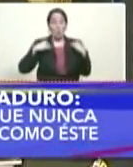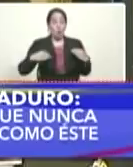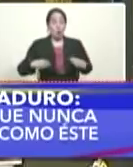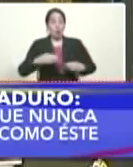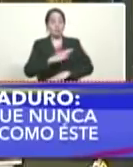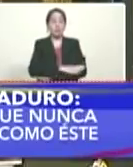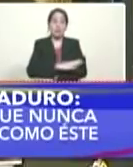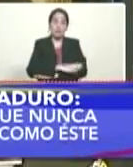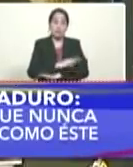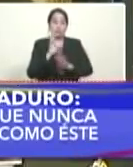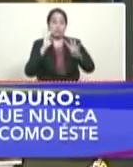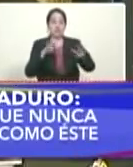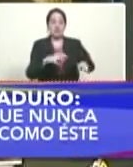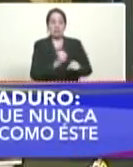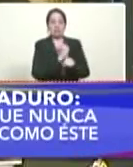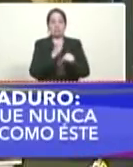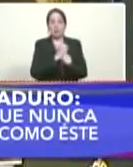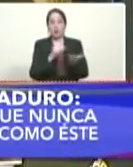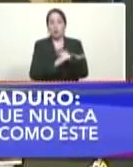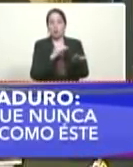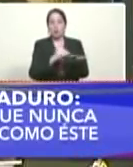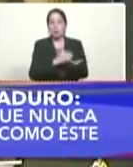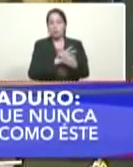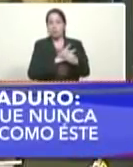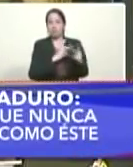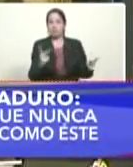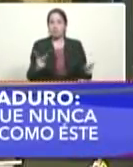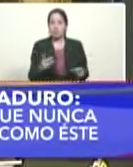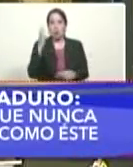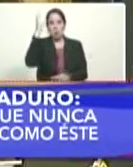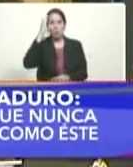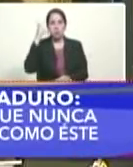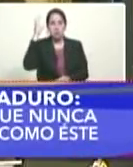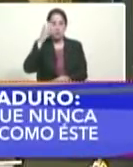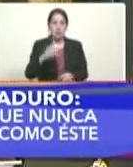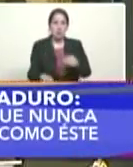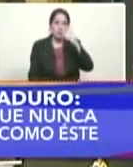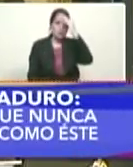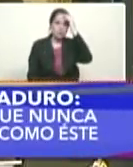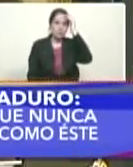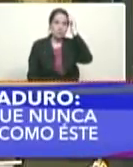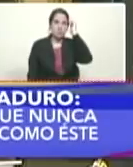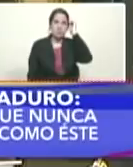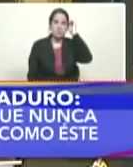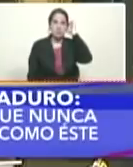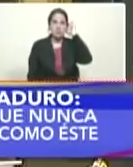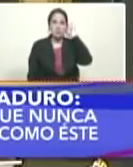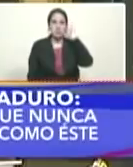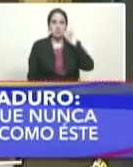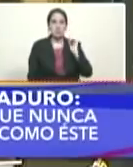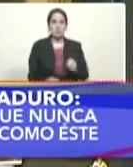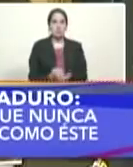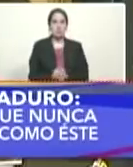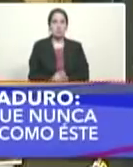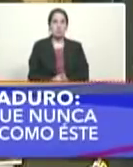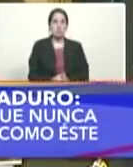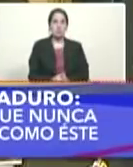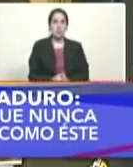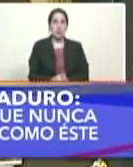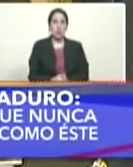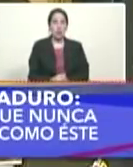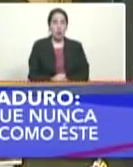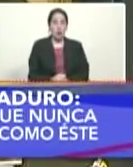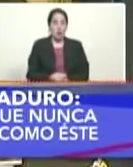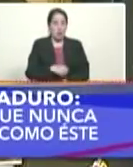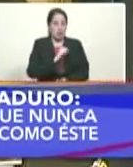buen coraje buena valentía buena conciencia la gente lo asumió y nervios de